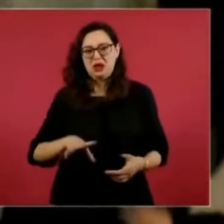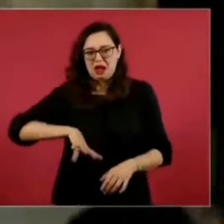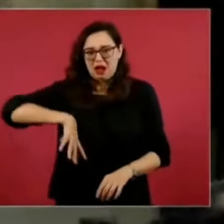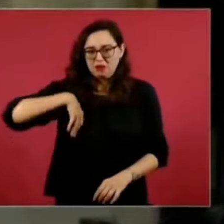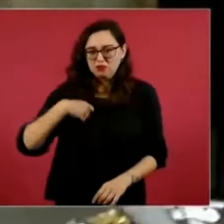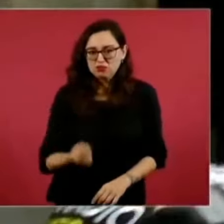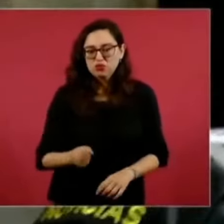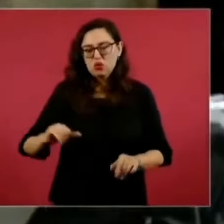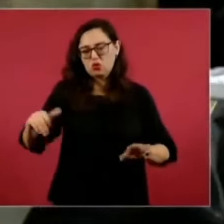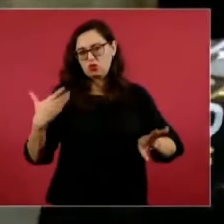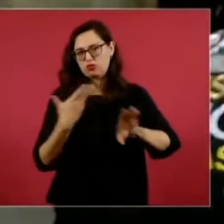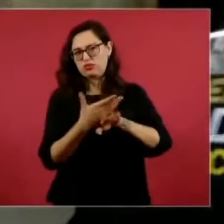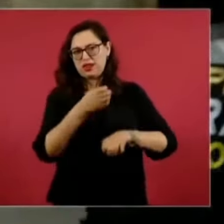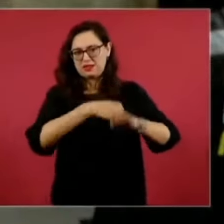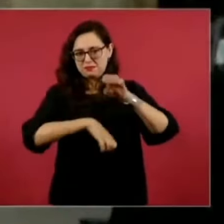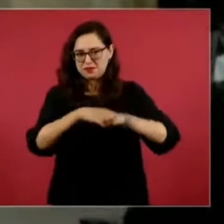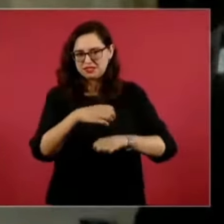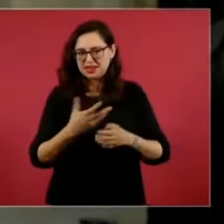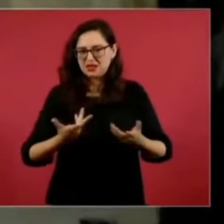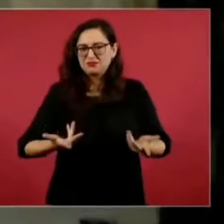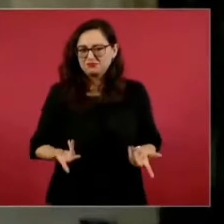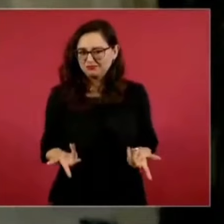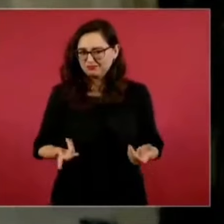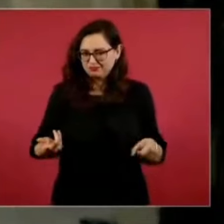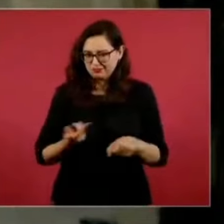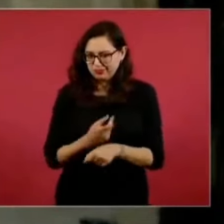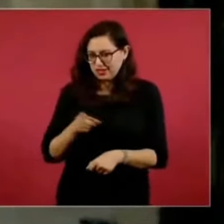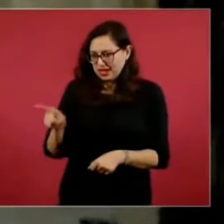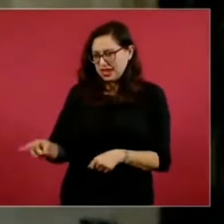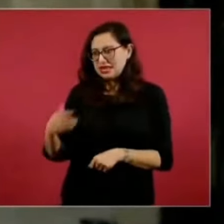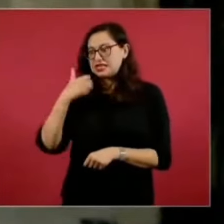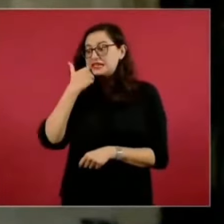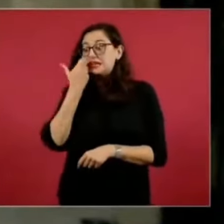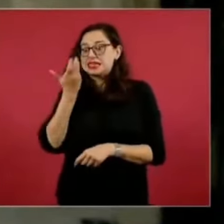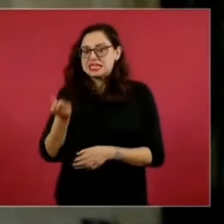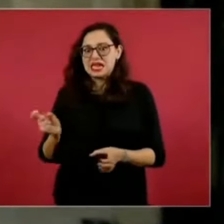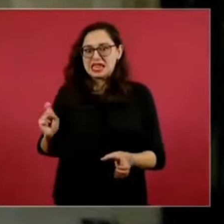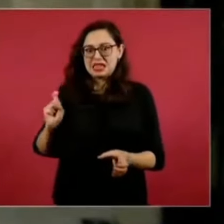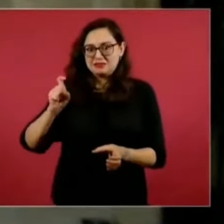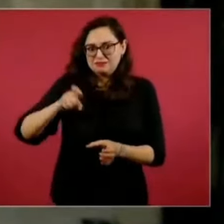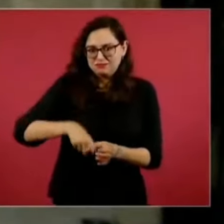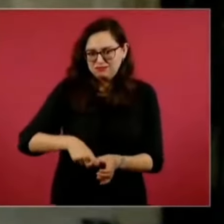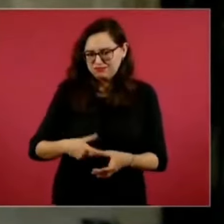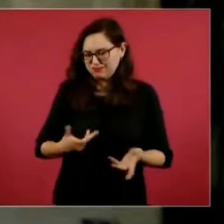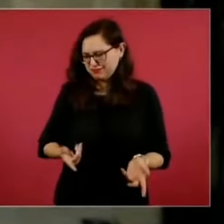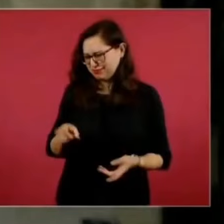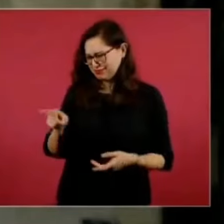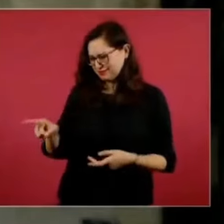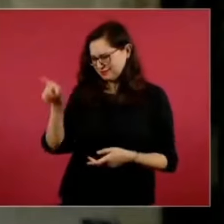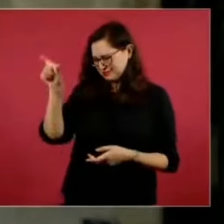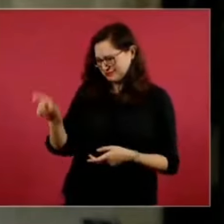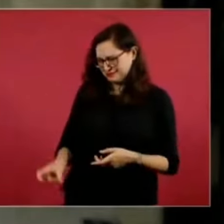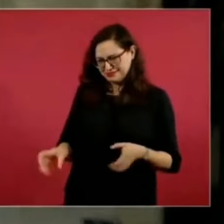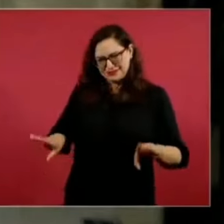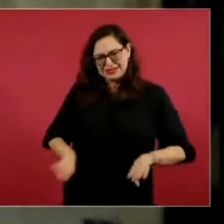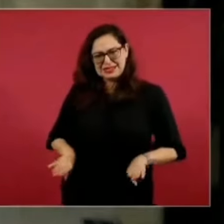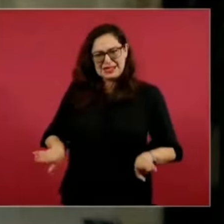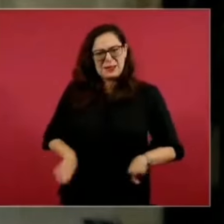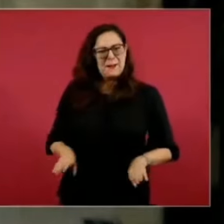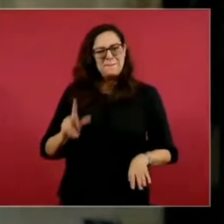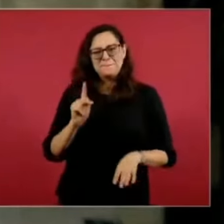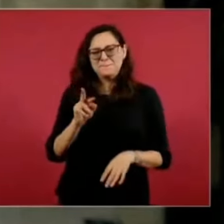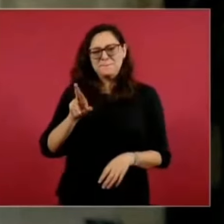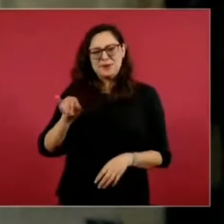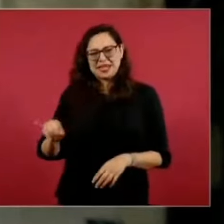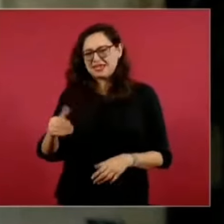empresario presidente qué opina de que personajes como Jesús Alí de la Torre con un pasado priísta y ligado a escándalos de corrupción